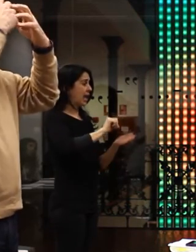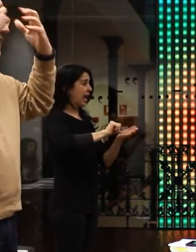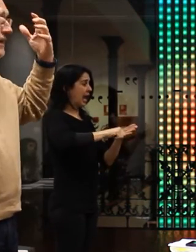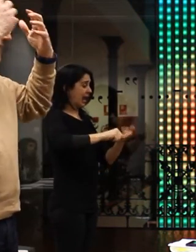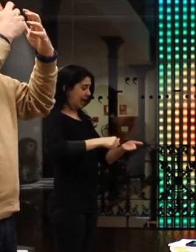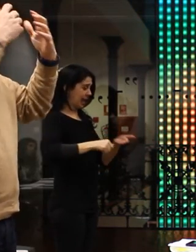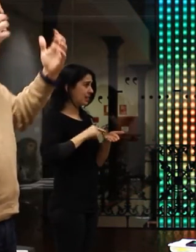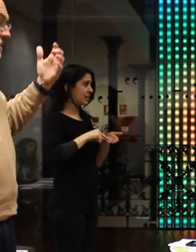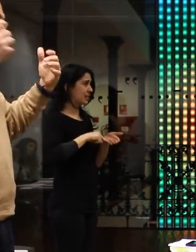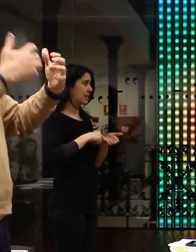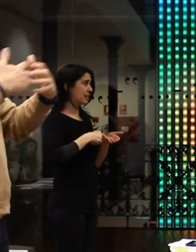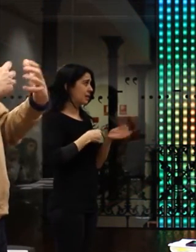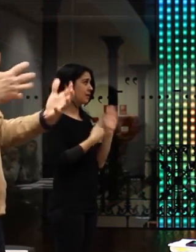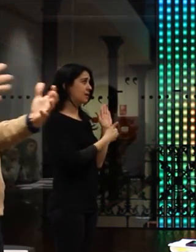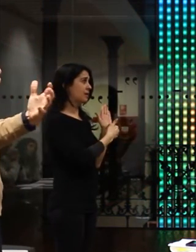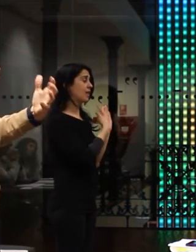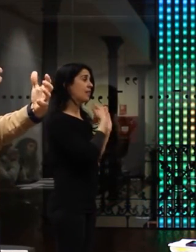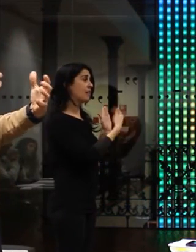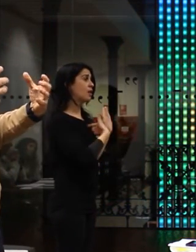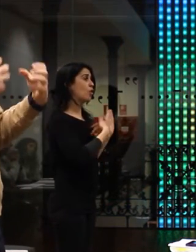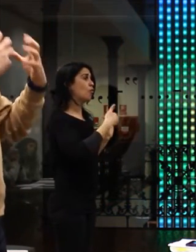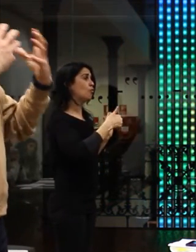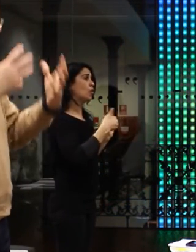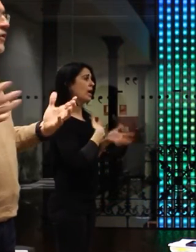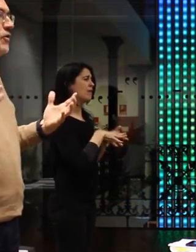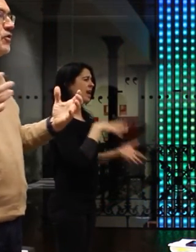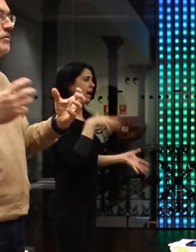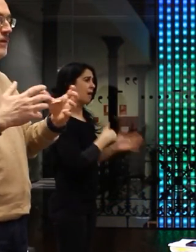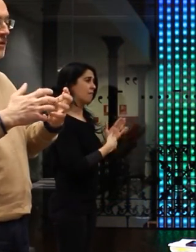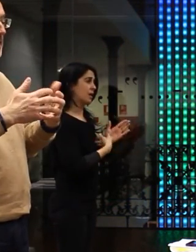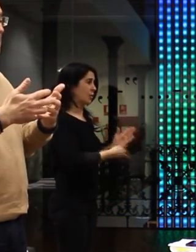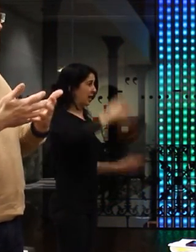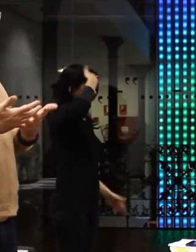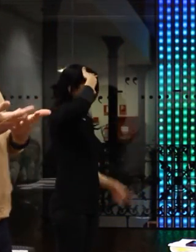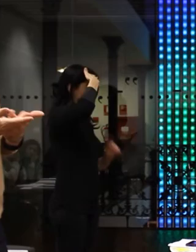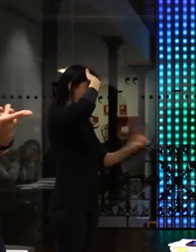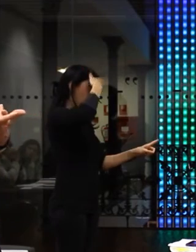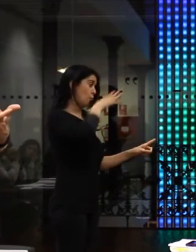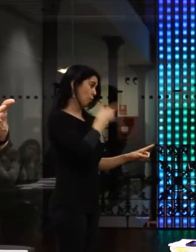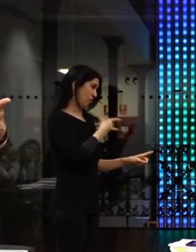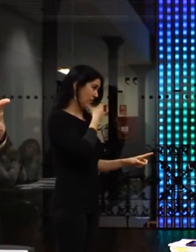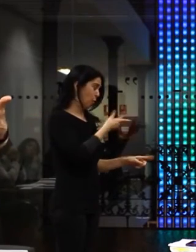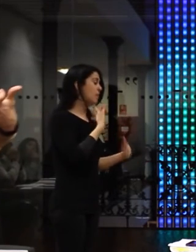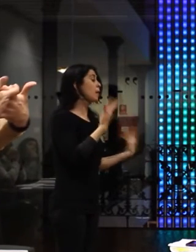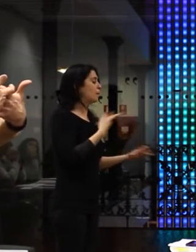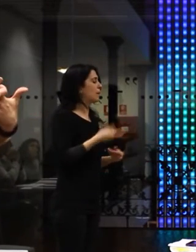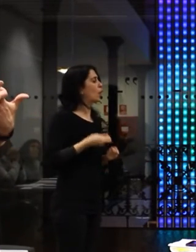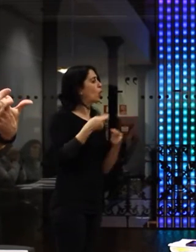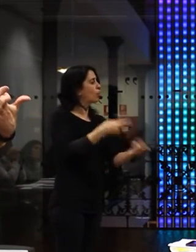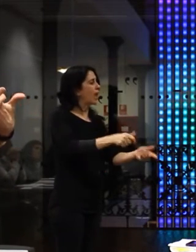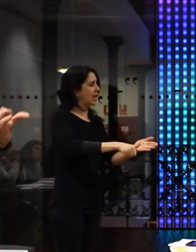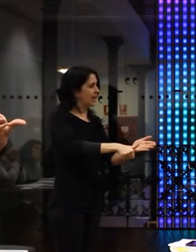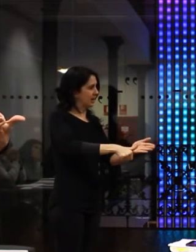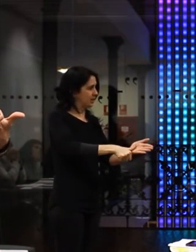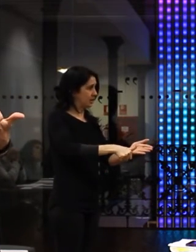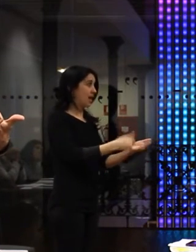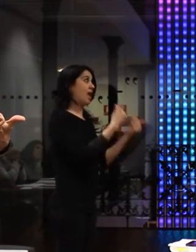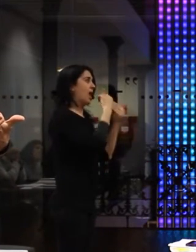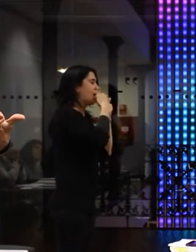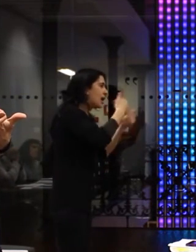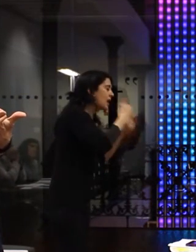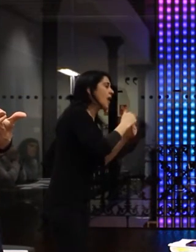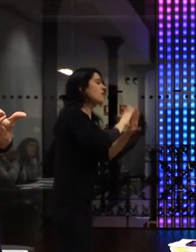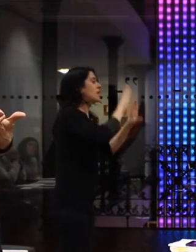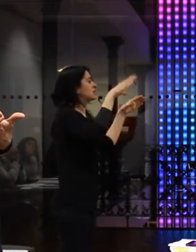no se la ponen en la frente porque queda un poco vergonzoso, pero le van a dar un carné. Gracias al acuerdo que firmaron el otro día